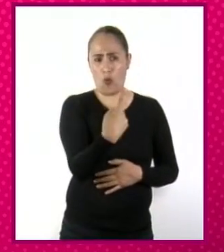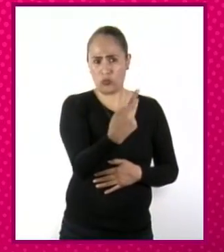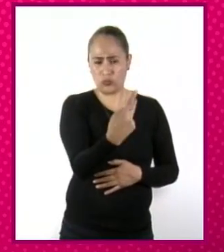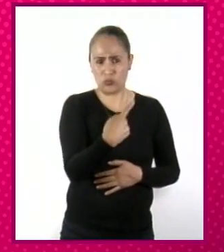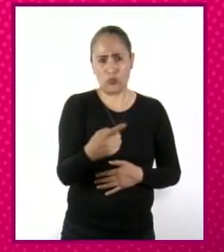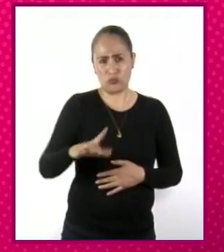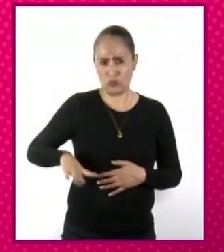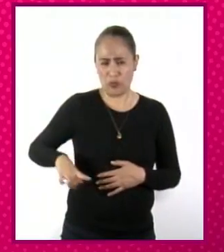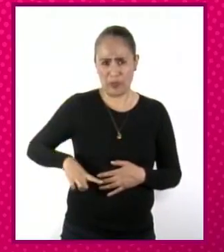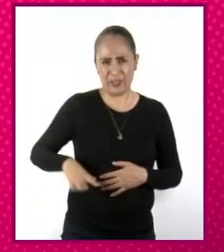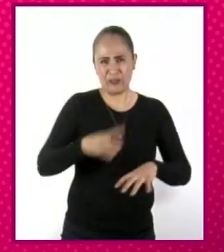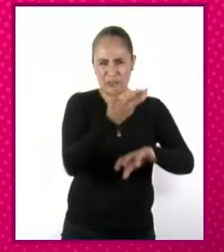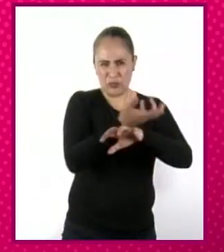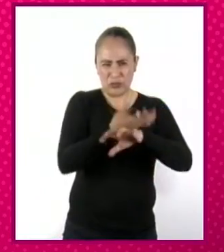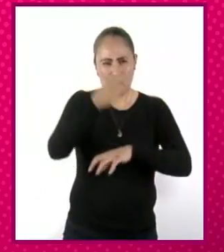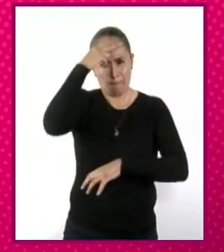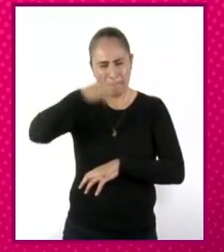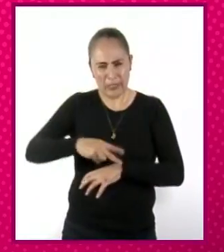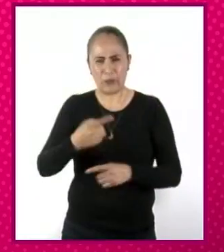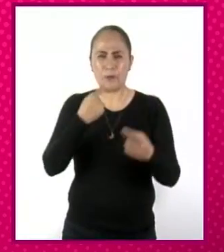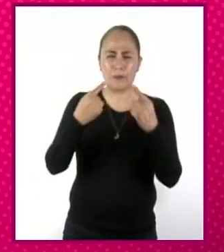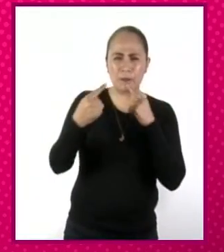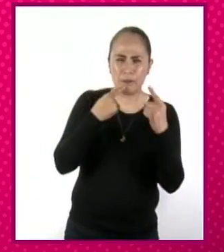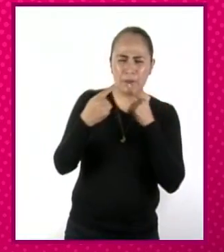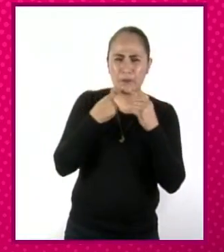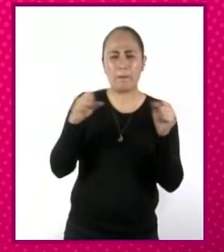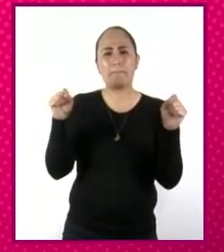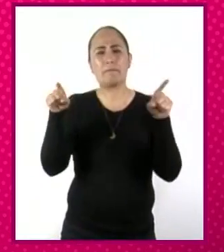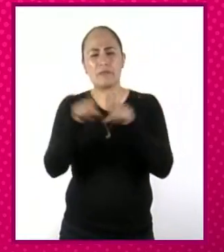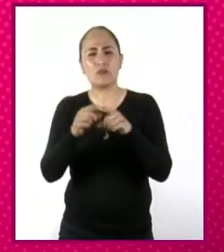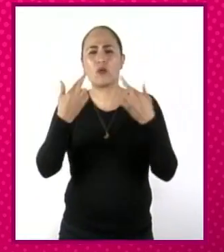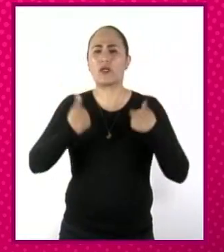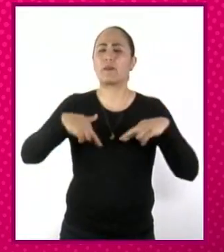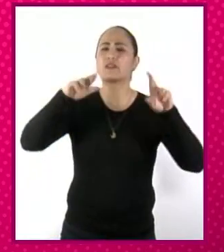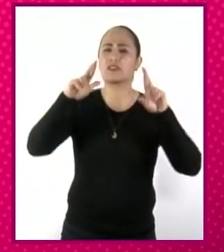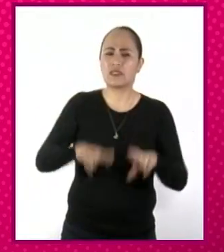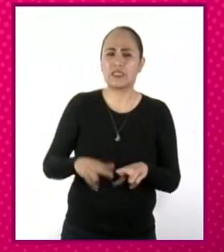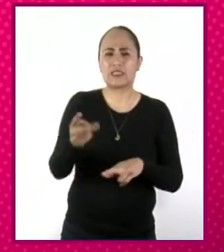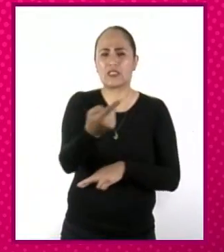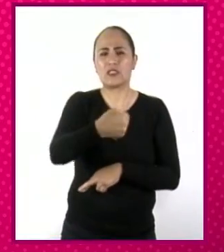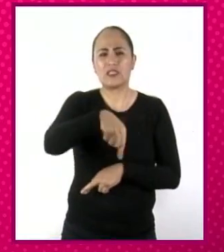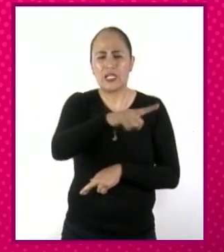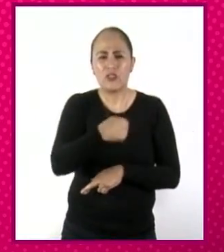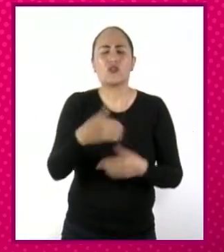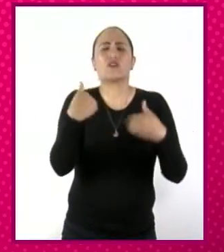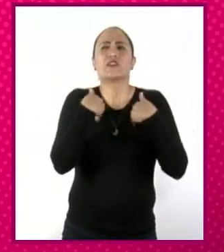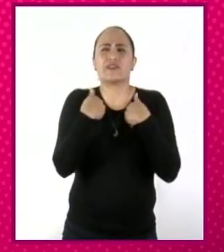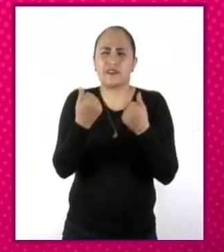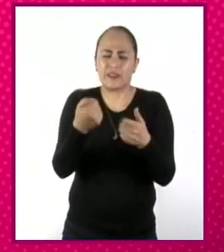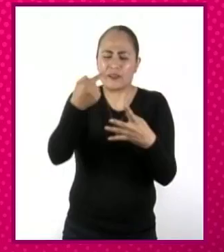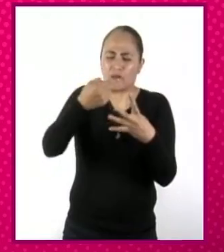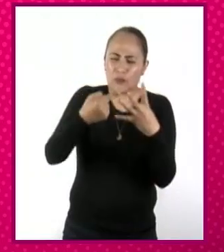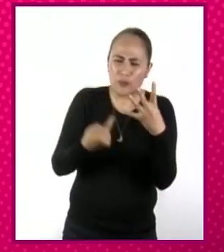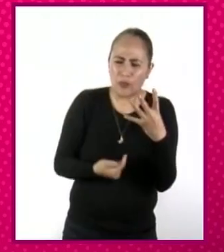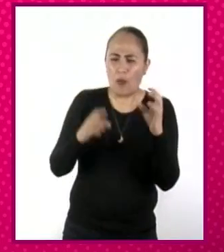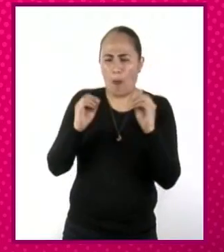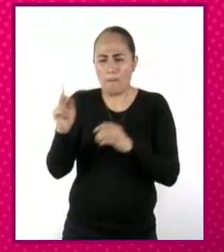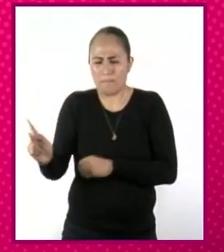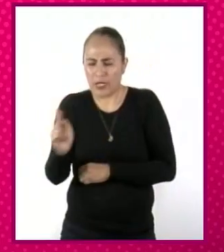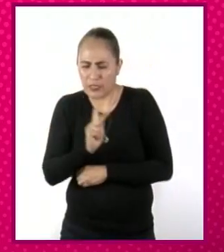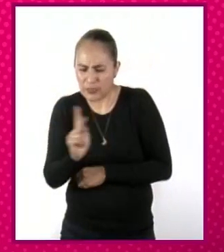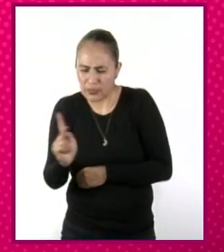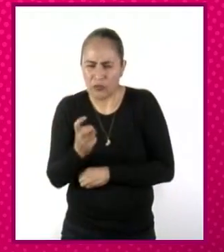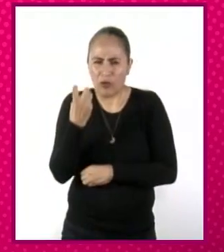vasos comunicantes, nombrar cancilleres que tengan la capacidad de entender las diferencias y trabajar con las semejanzas entre